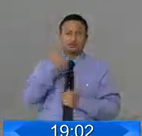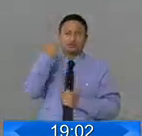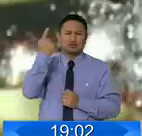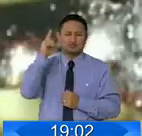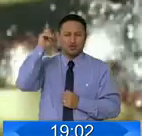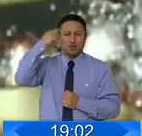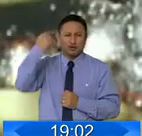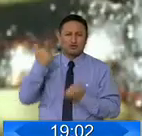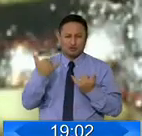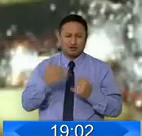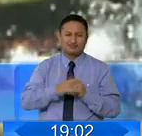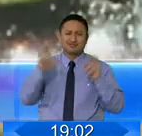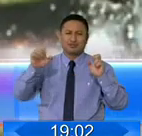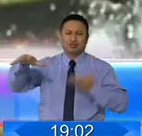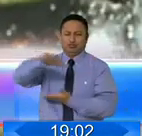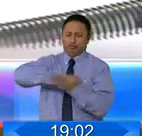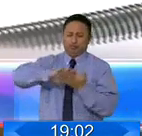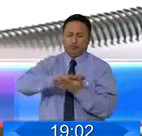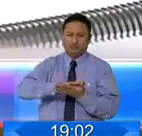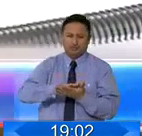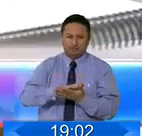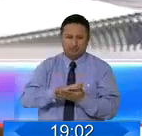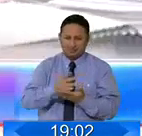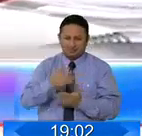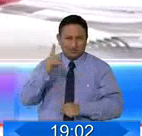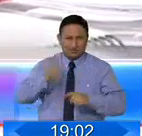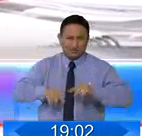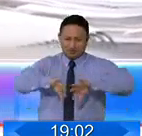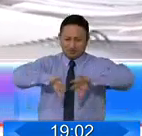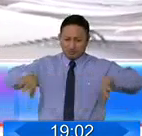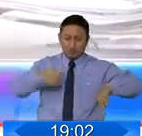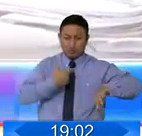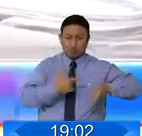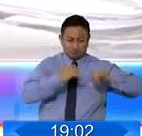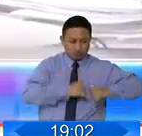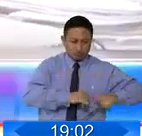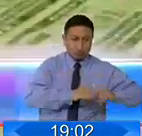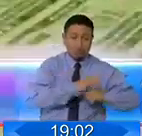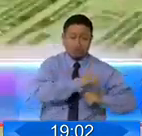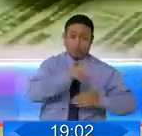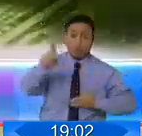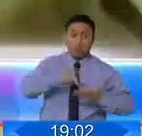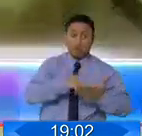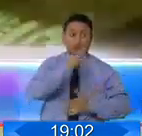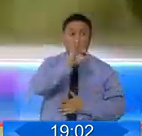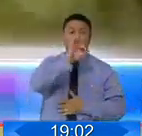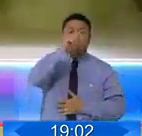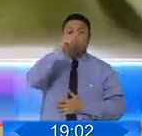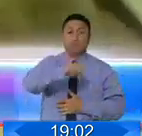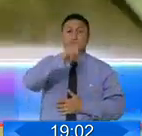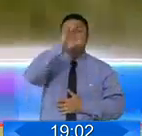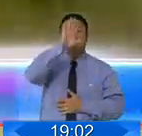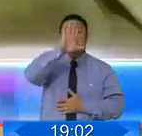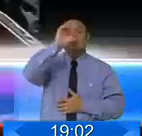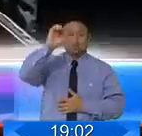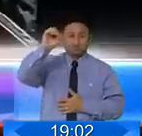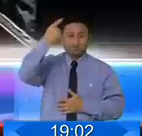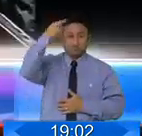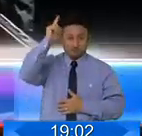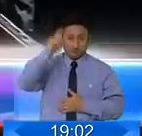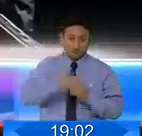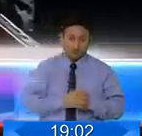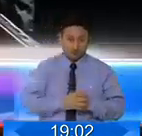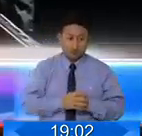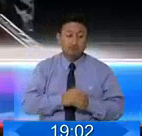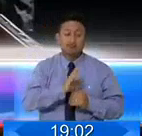gobierno busca mezclar estos temas, que desde el Comité de Afectados continuarán luchando para hacer efectivo el cobro de más de 9 mil millones de dólares que la Corte